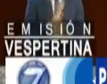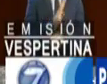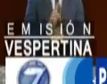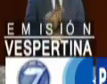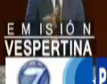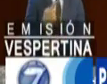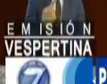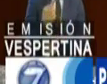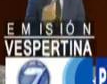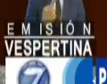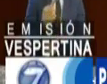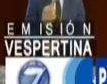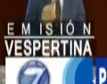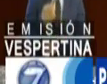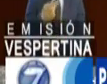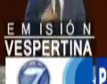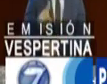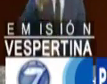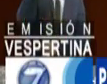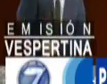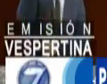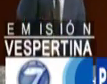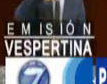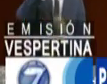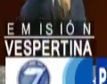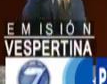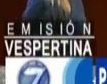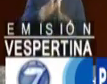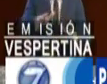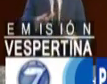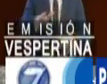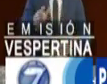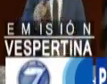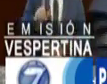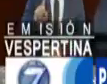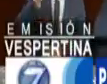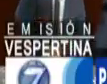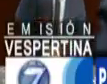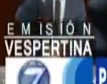Que Dios bendiga a México, que Dios bendiga a Guatemala y Dios los bendiga a ustedes.